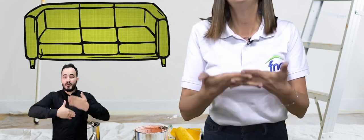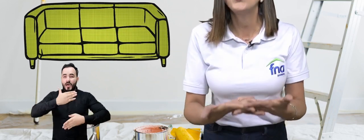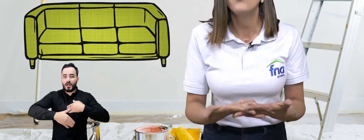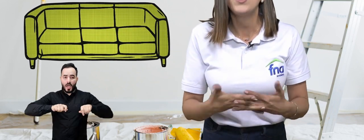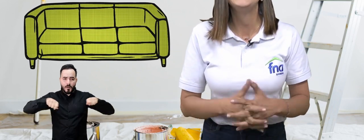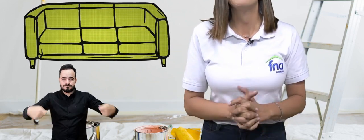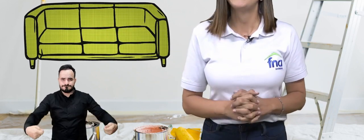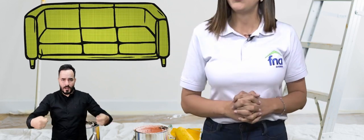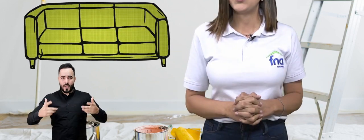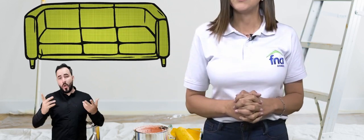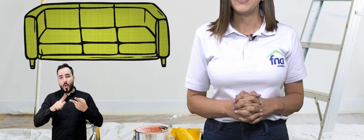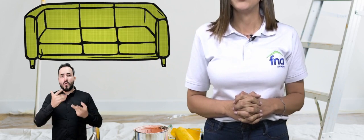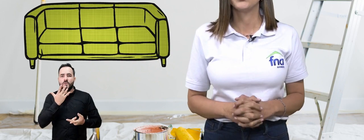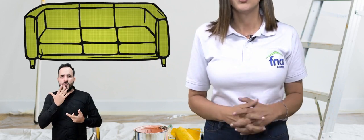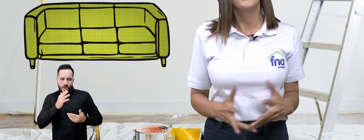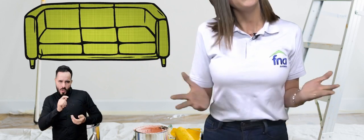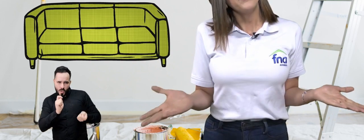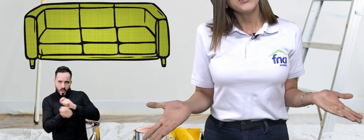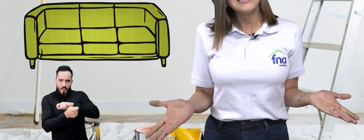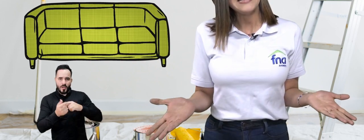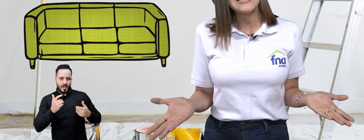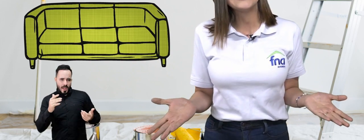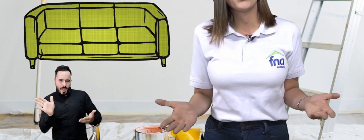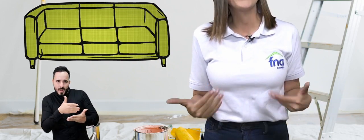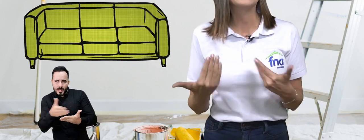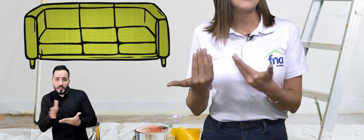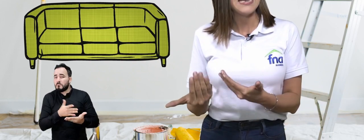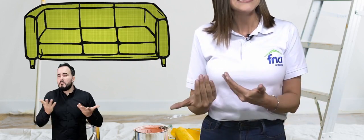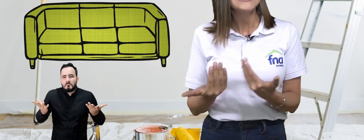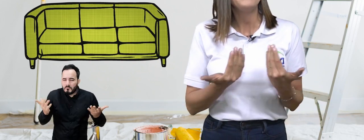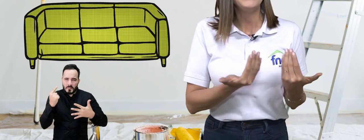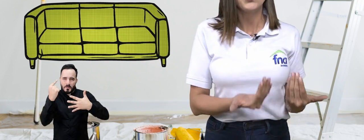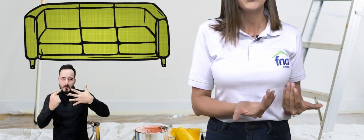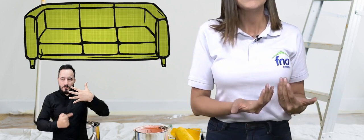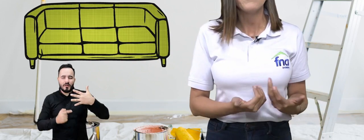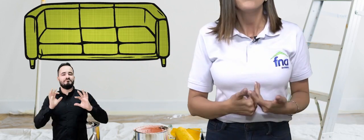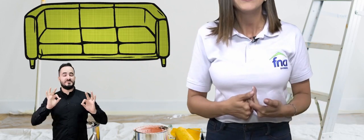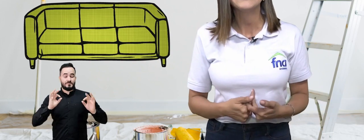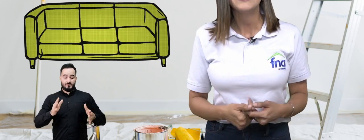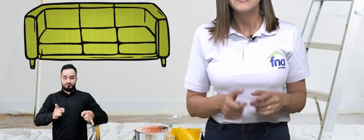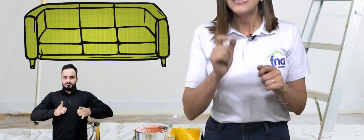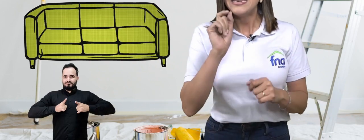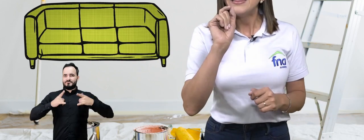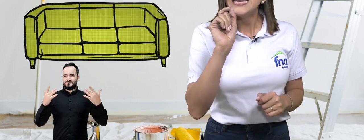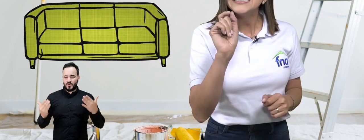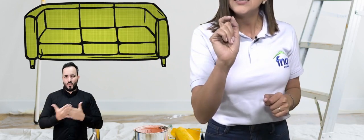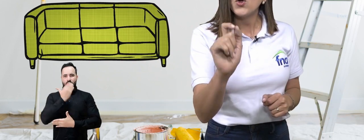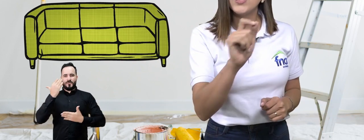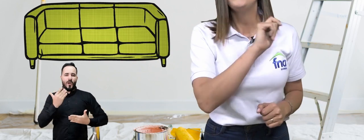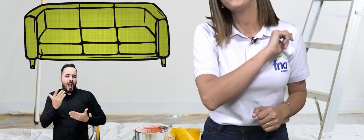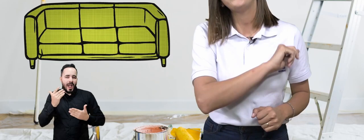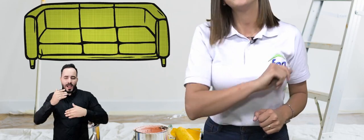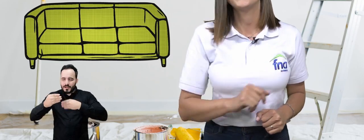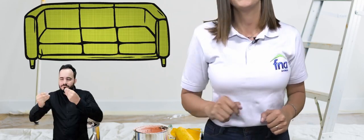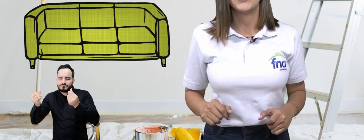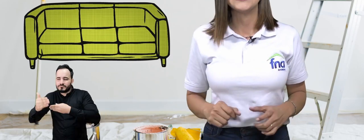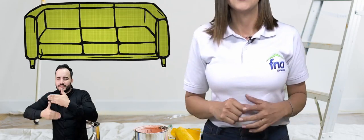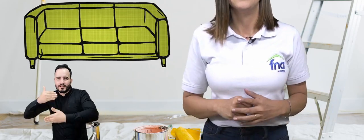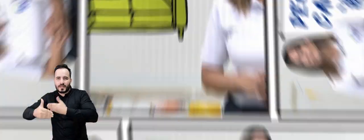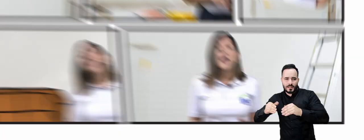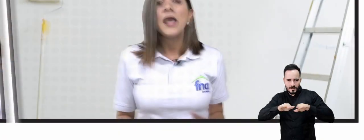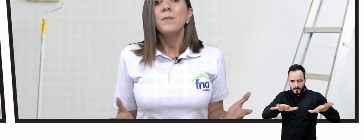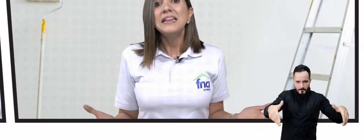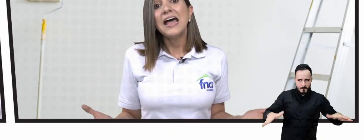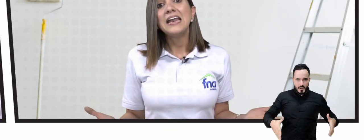significar un nuevo aire para tus espacios. Lo importante es escoger telas y pinturas de vanguardia que le den ese toque novedoso a tu